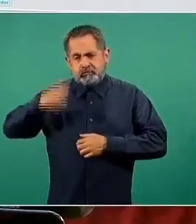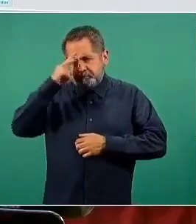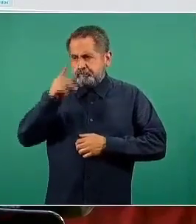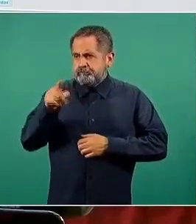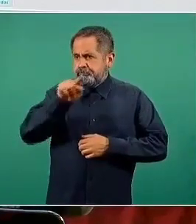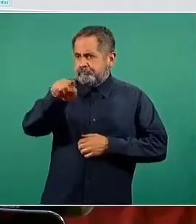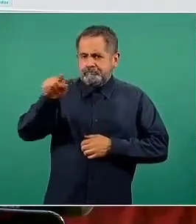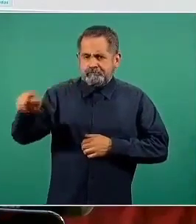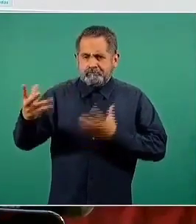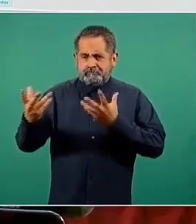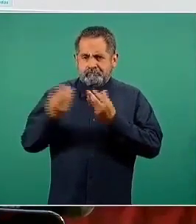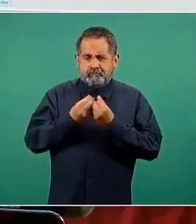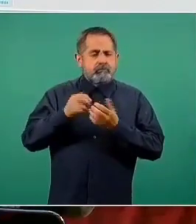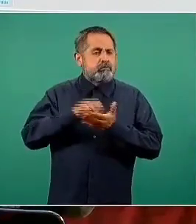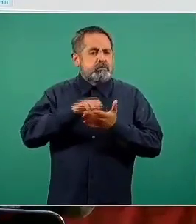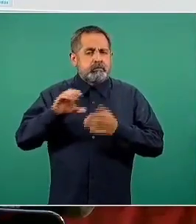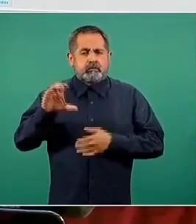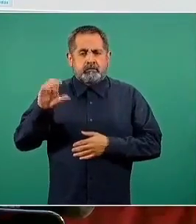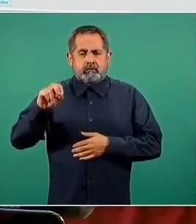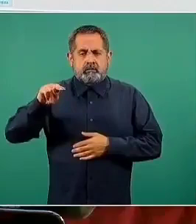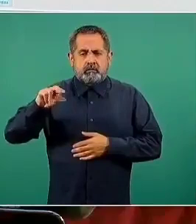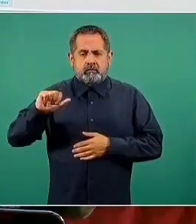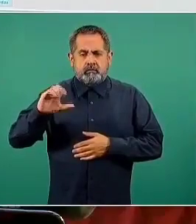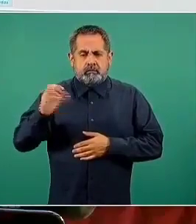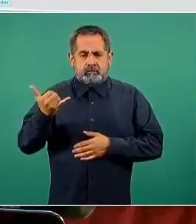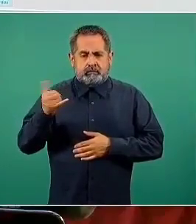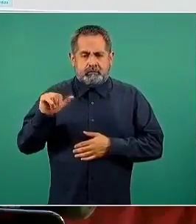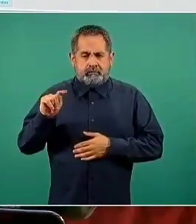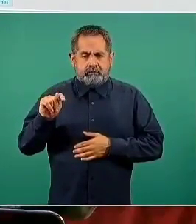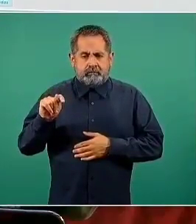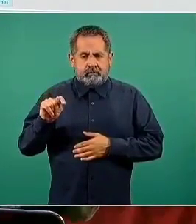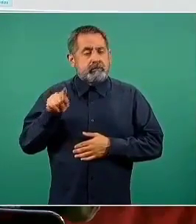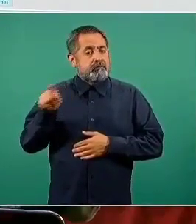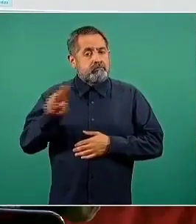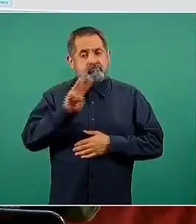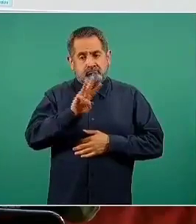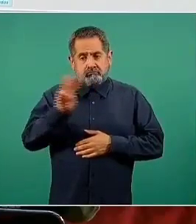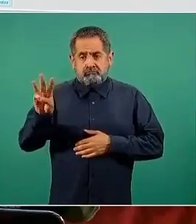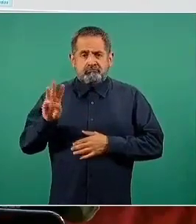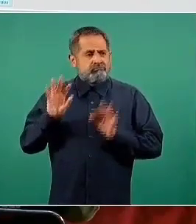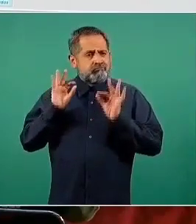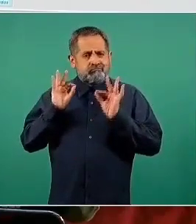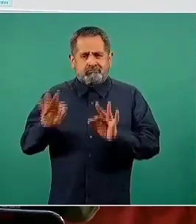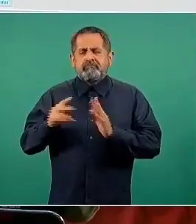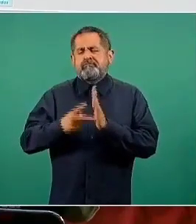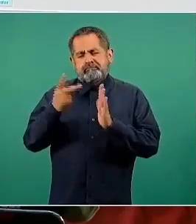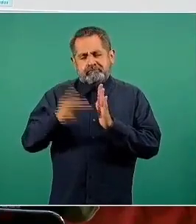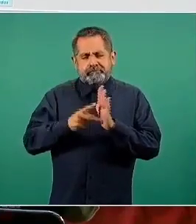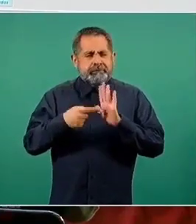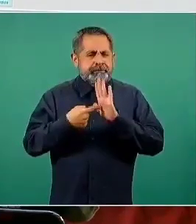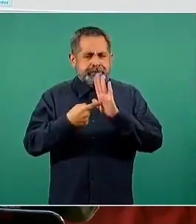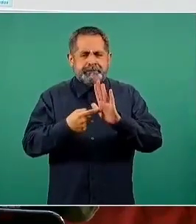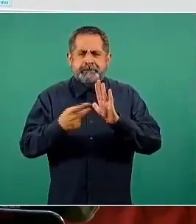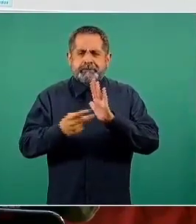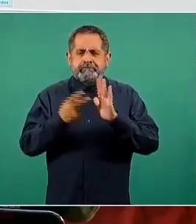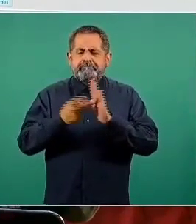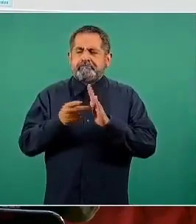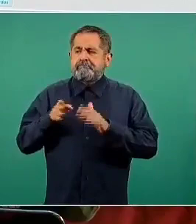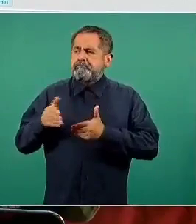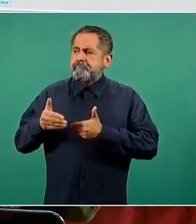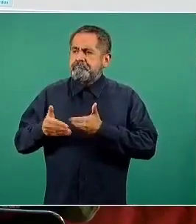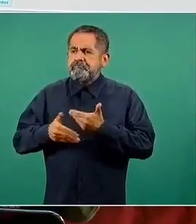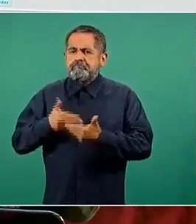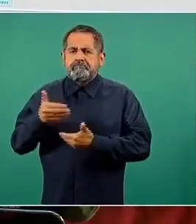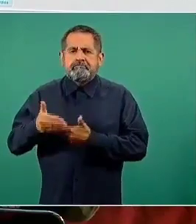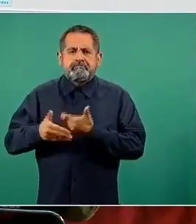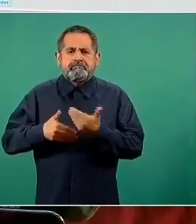México. Destaco CONACYT. CONACYT tiene un portal específico que ya hemos presentado aquí varias veces, que ha ido